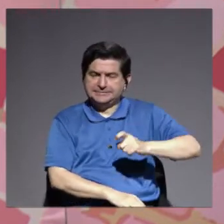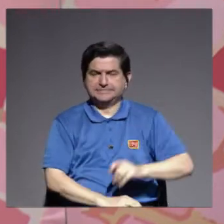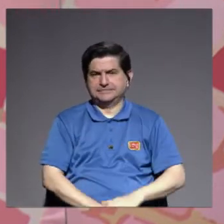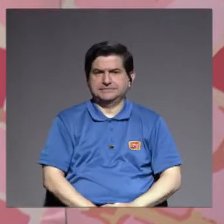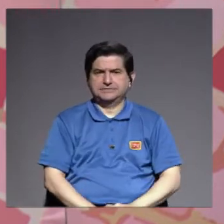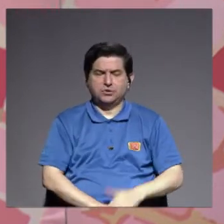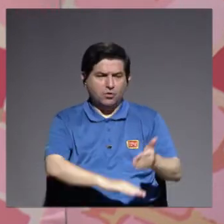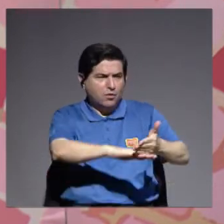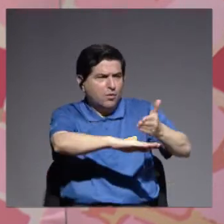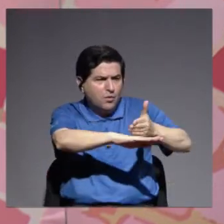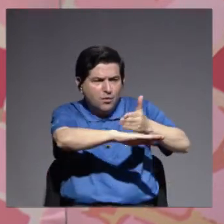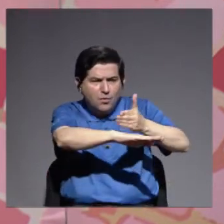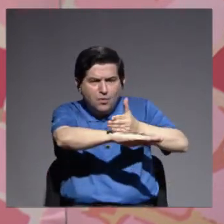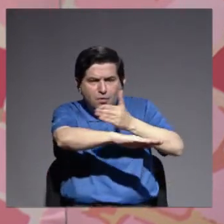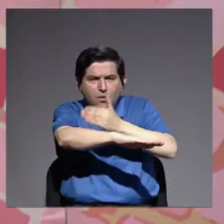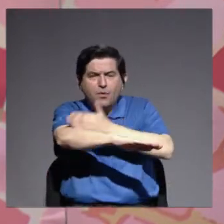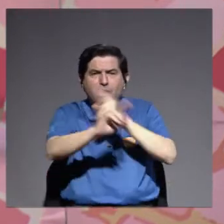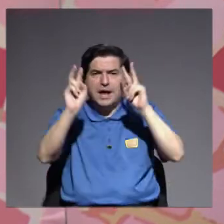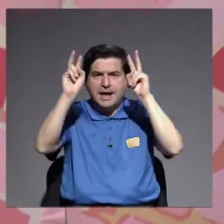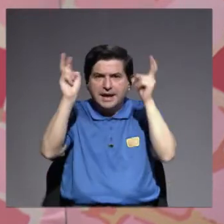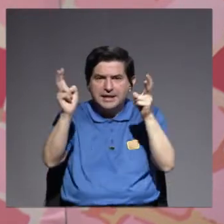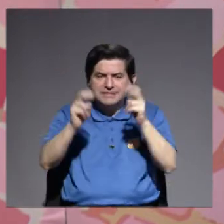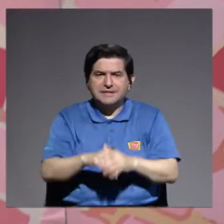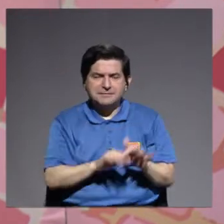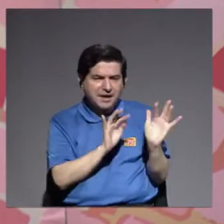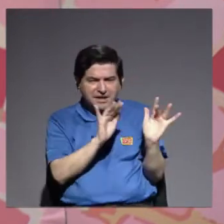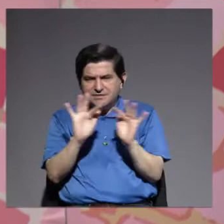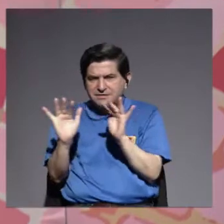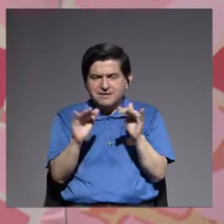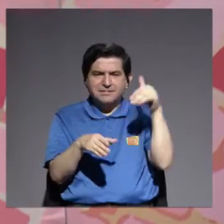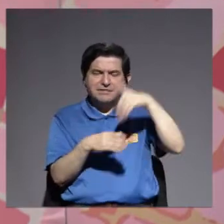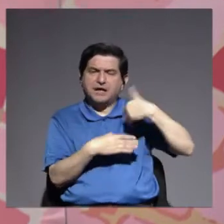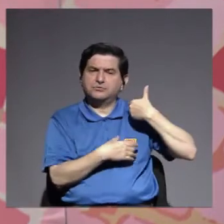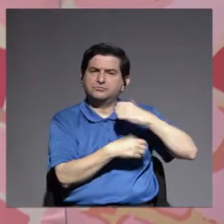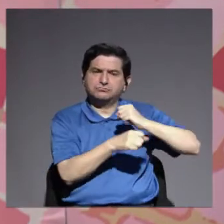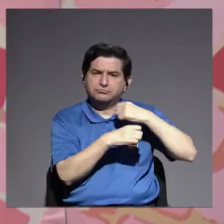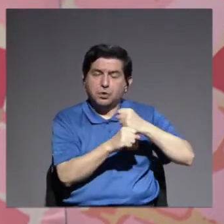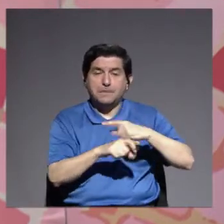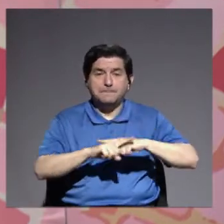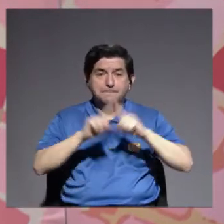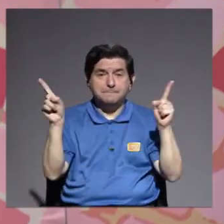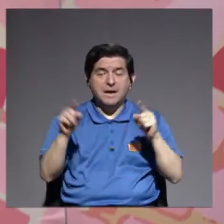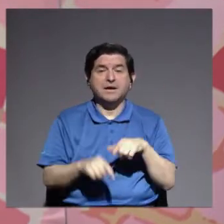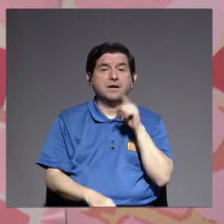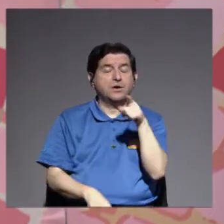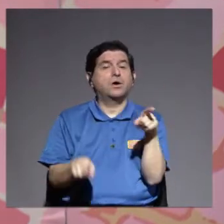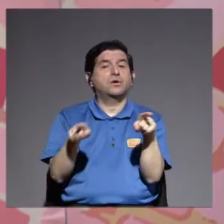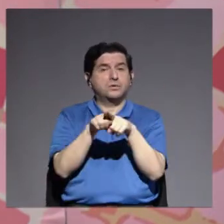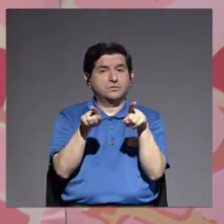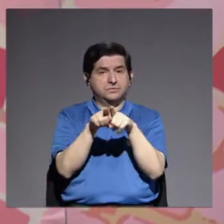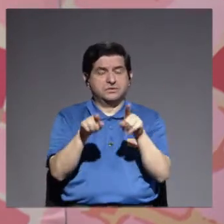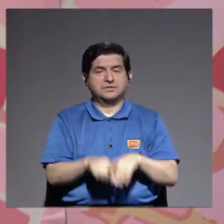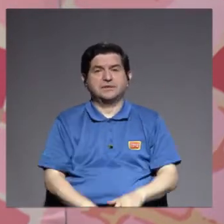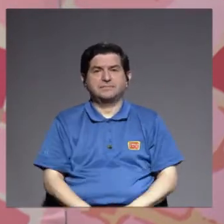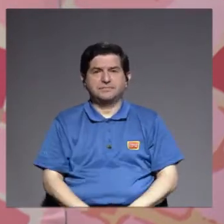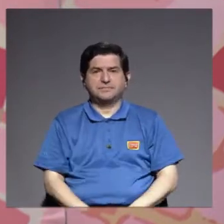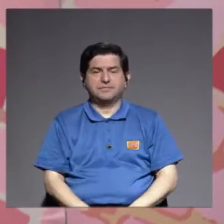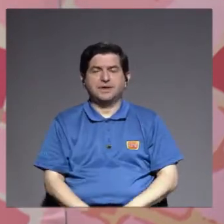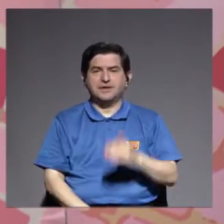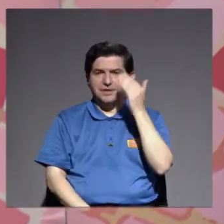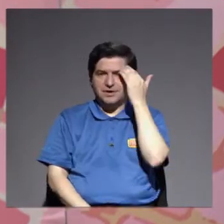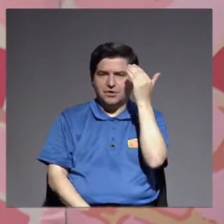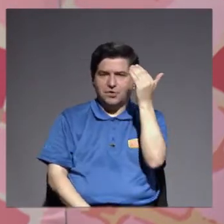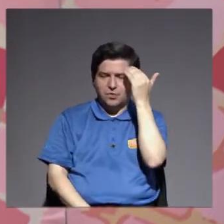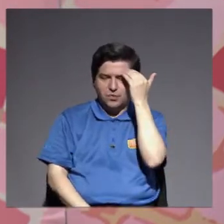cómo avanzar en este tema de la digitalización en las municipalidades. Pero a ustedes también les queremos enviar un saludo